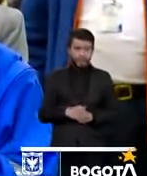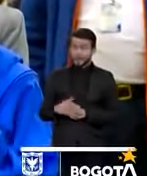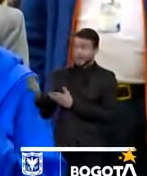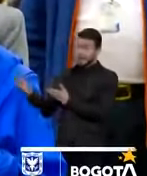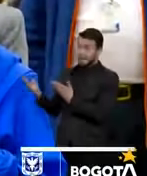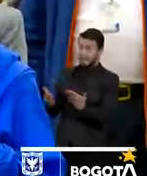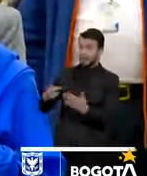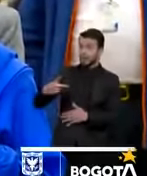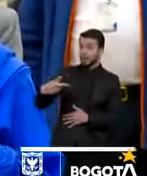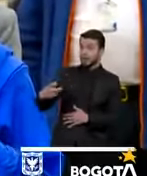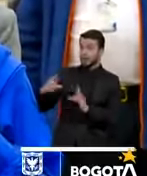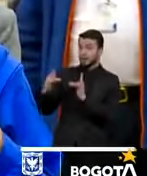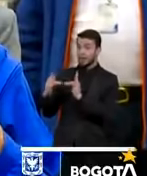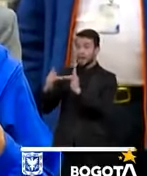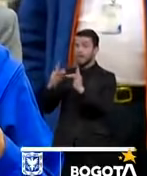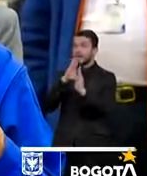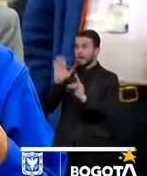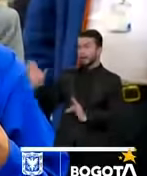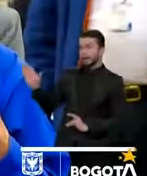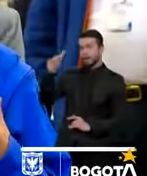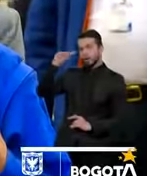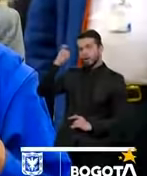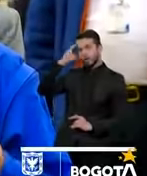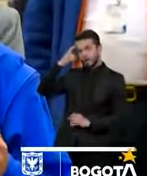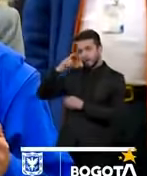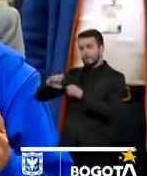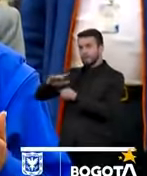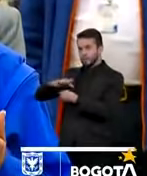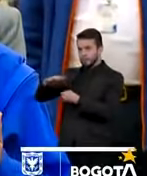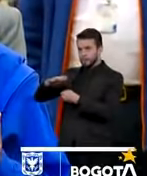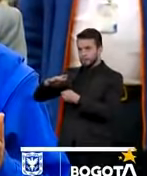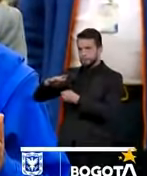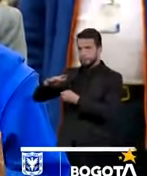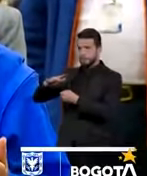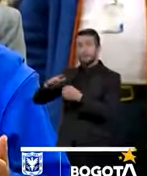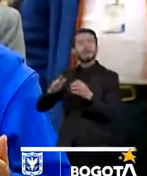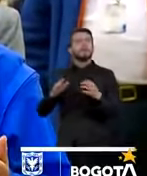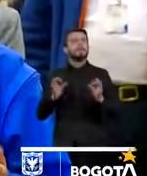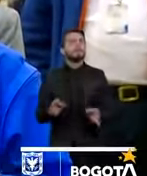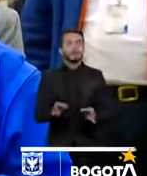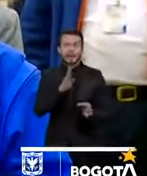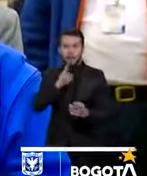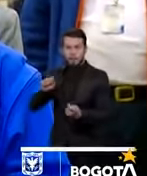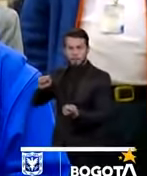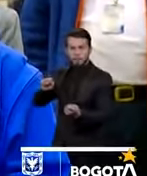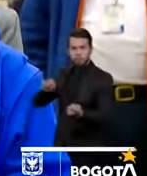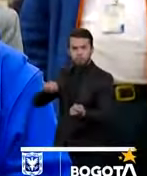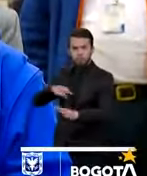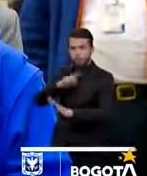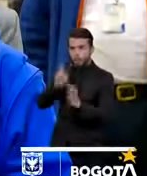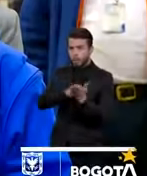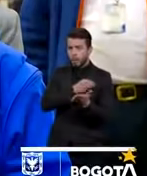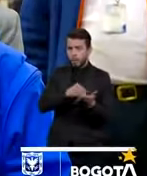que ese grueso lo ha financiado el sector salud de Bogotá. Ahora,